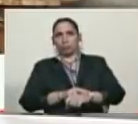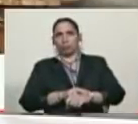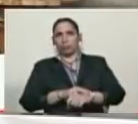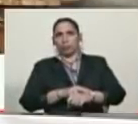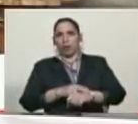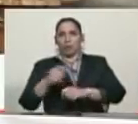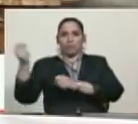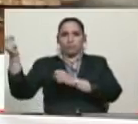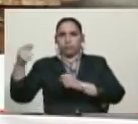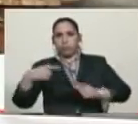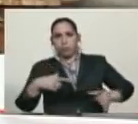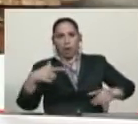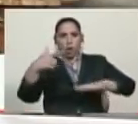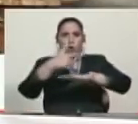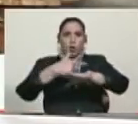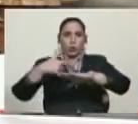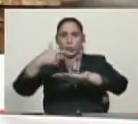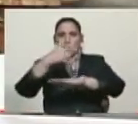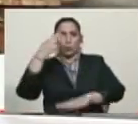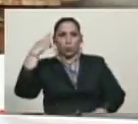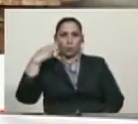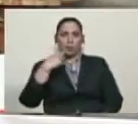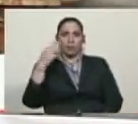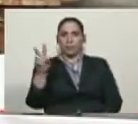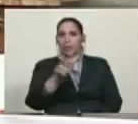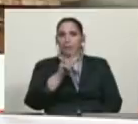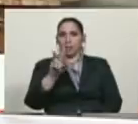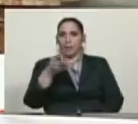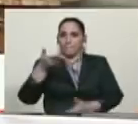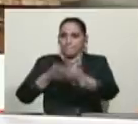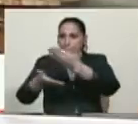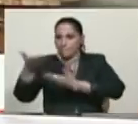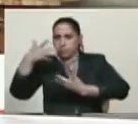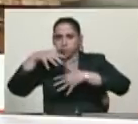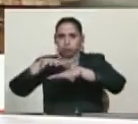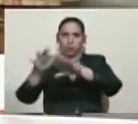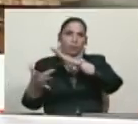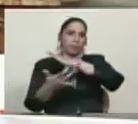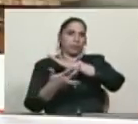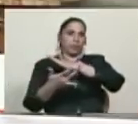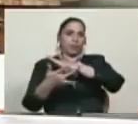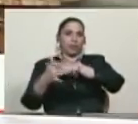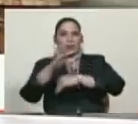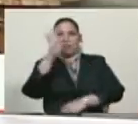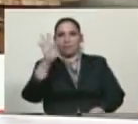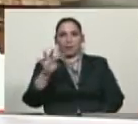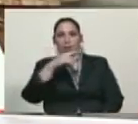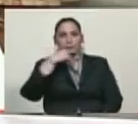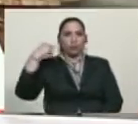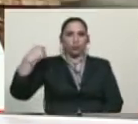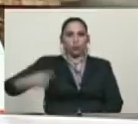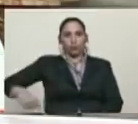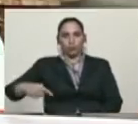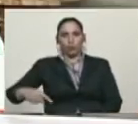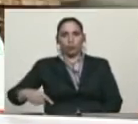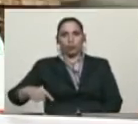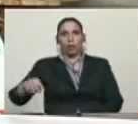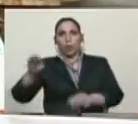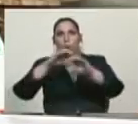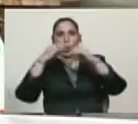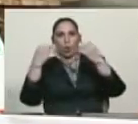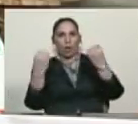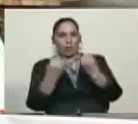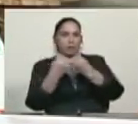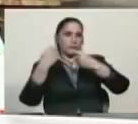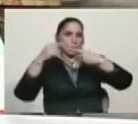gobierno bolivariano de venezuela mediante cooperación técnica entre la federación rusa y la organización panamericana